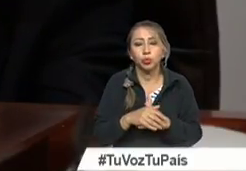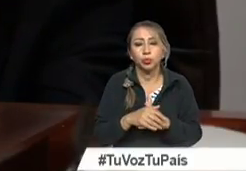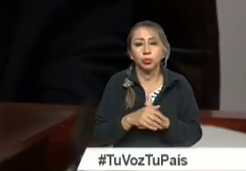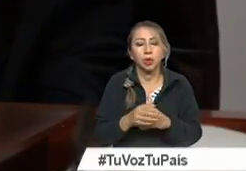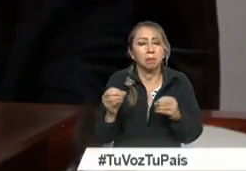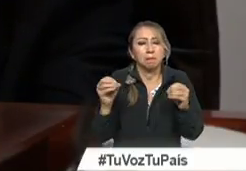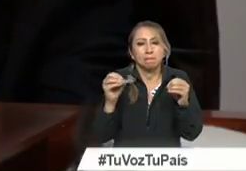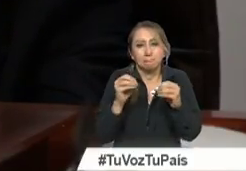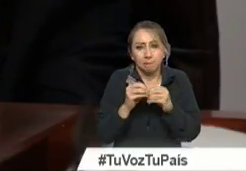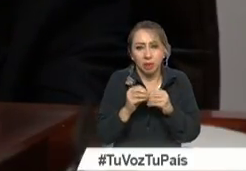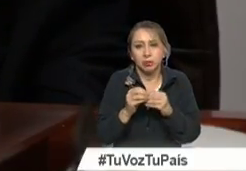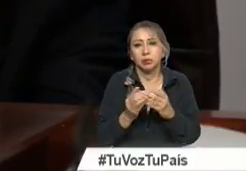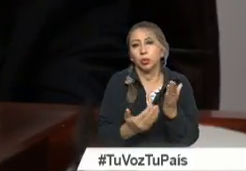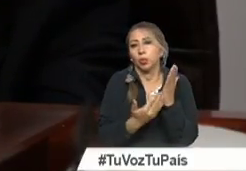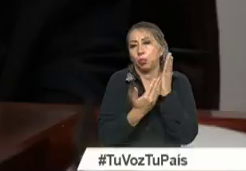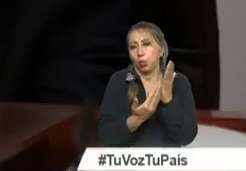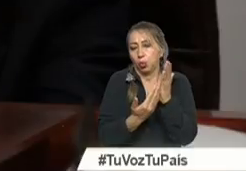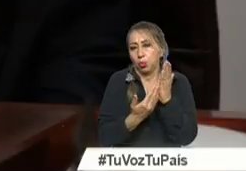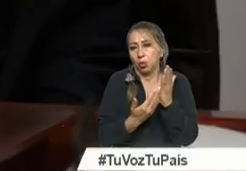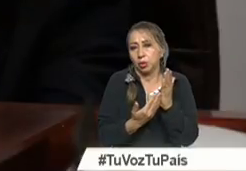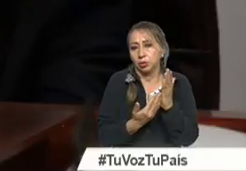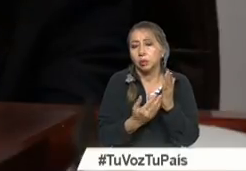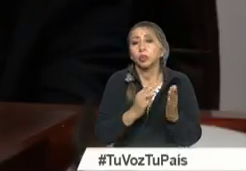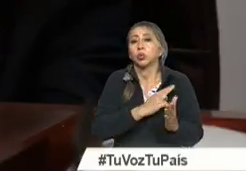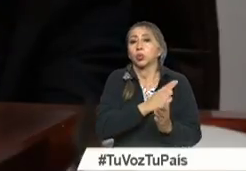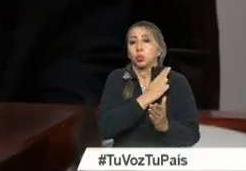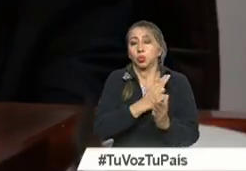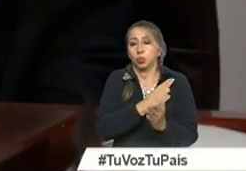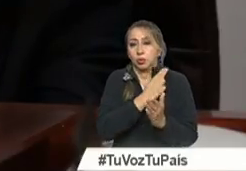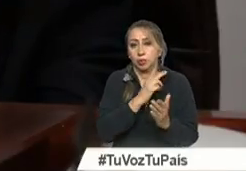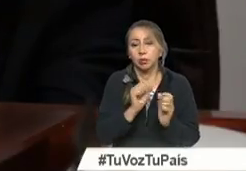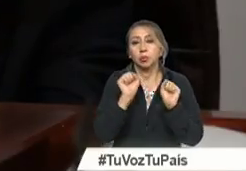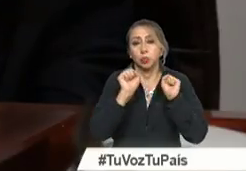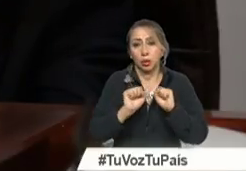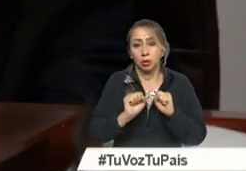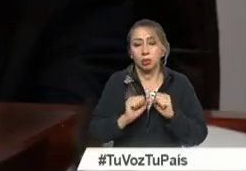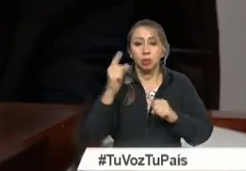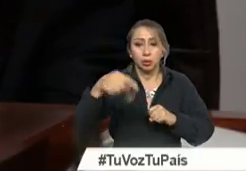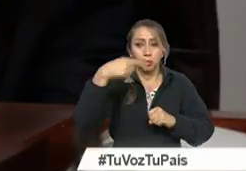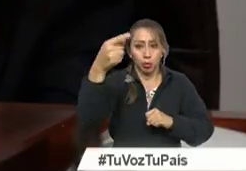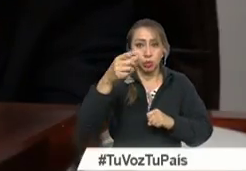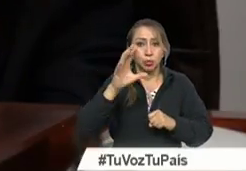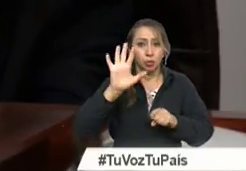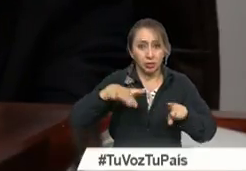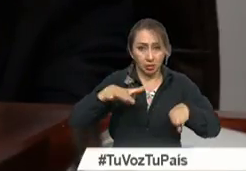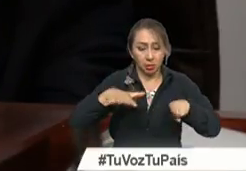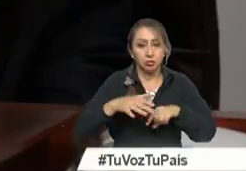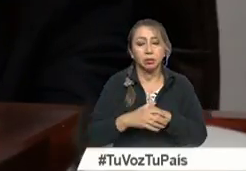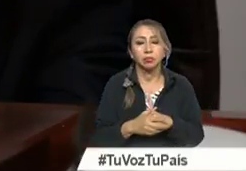la propuesta que van a hacer las universidades para este propio cemento